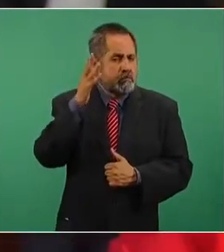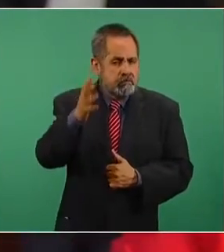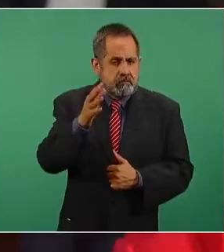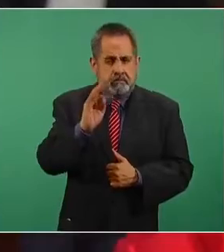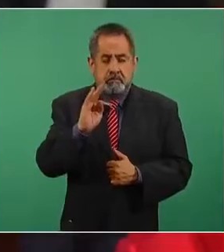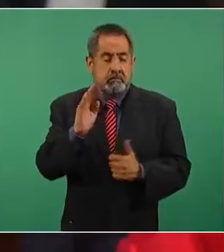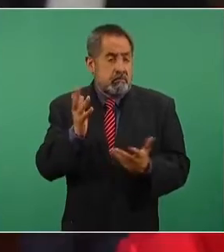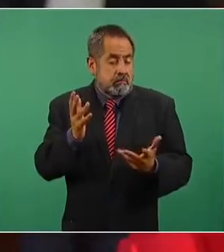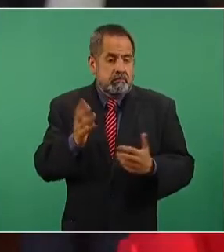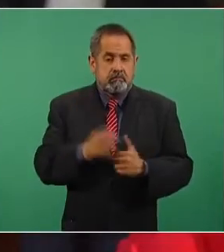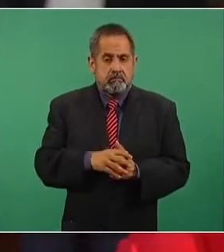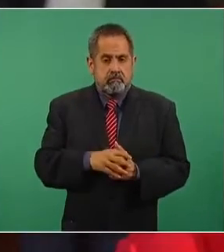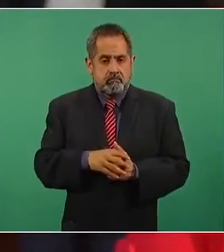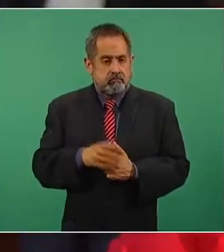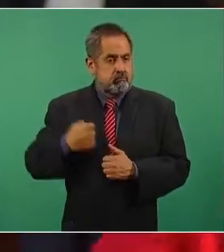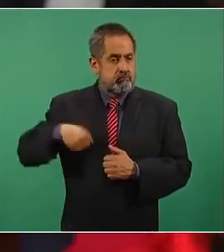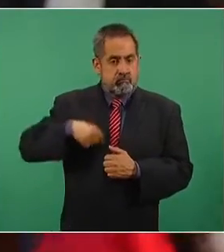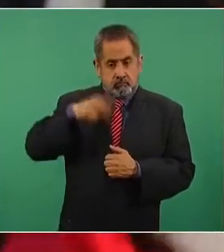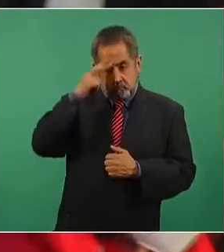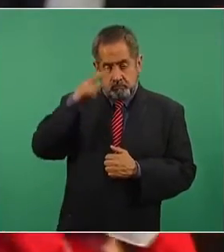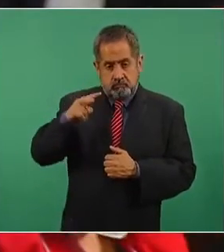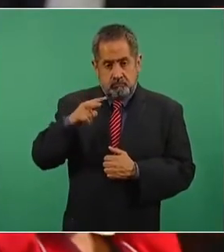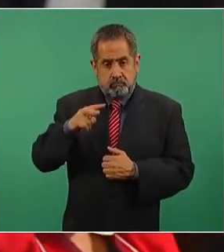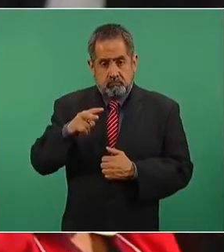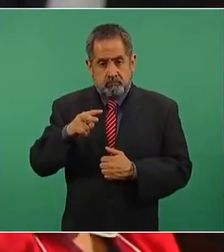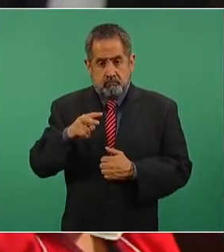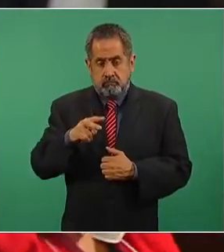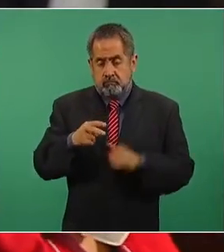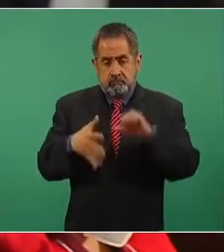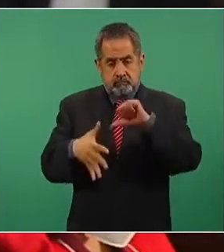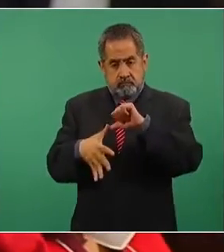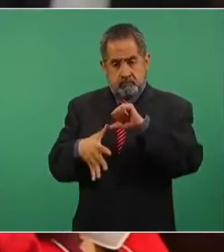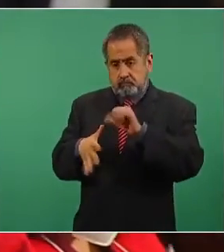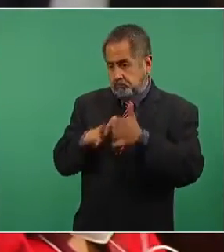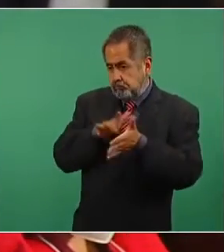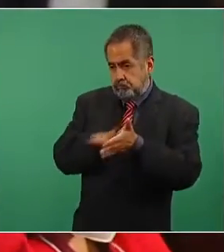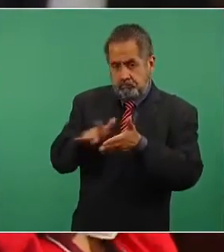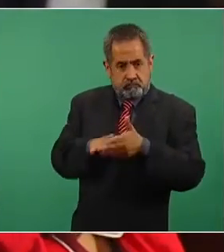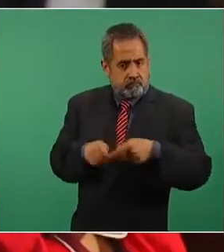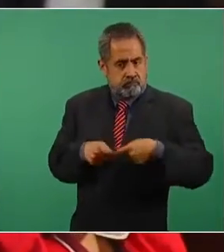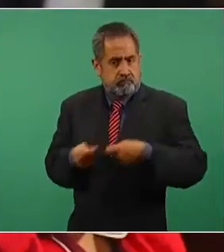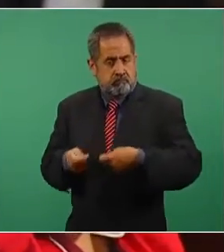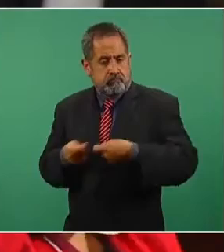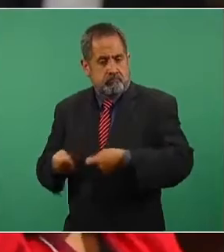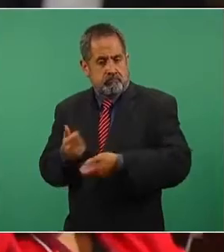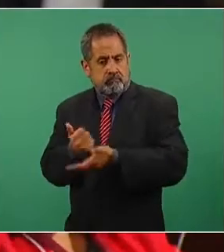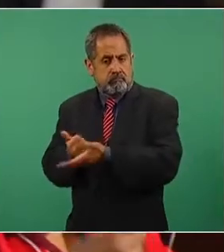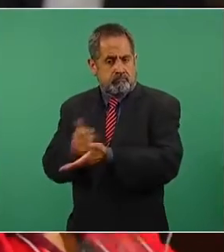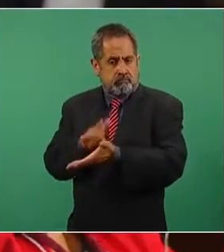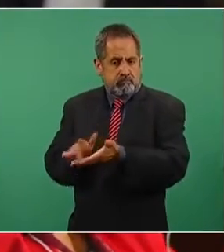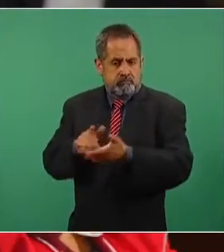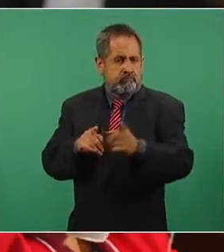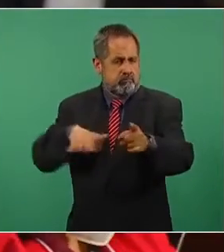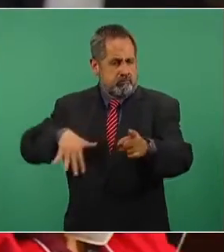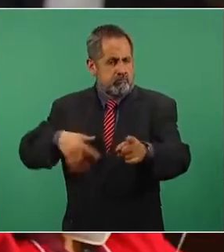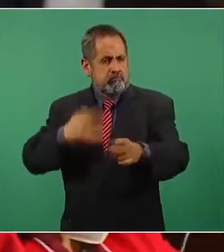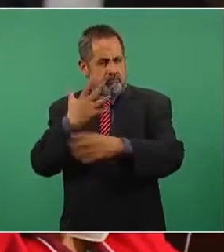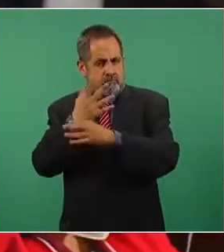inmediato apoyar, ver hacia América Latina como lo ha hecho, como lo ha dicho